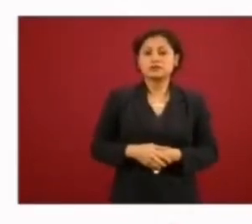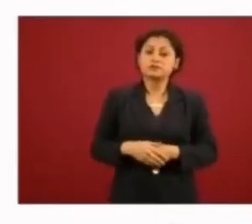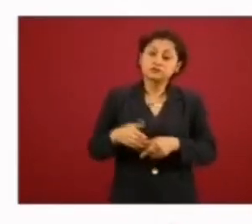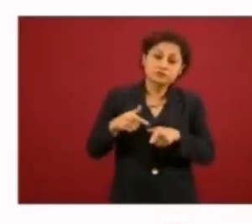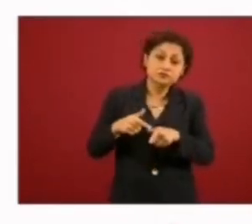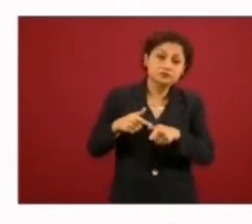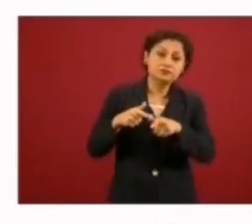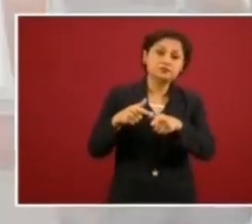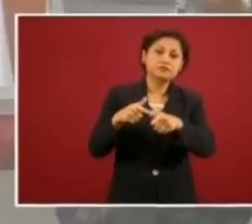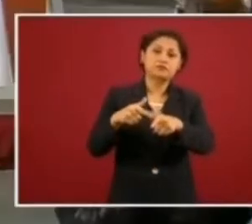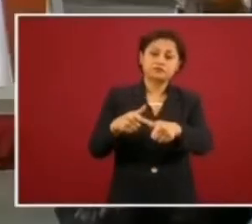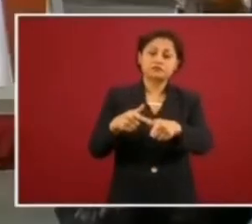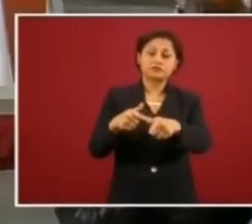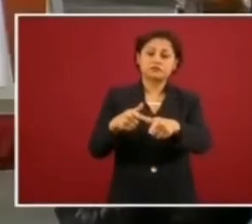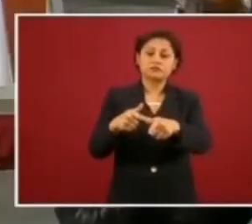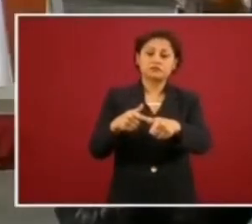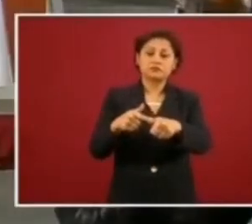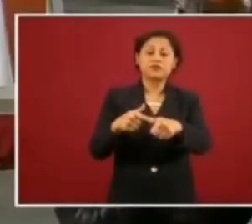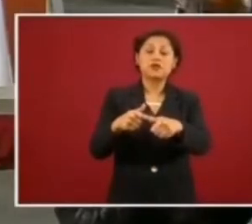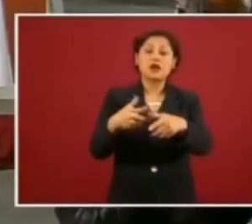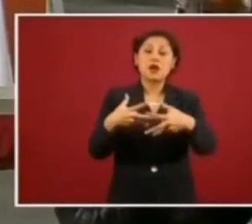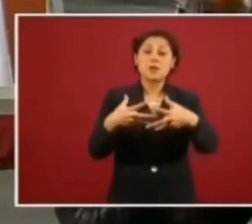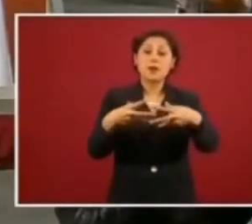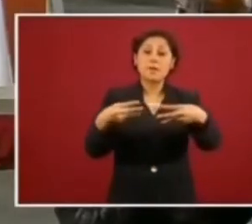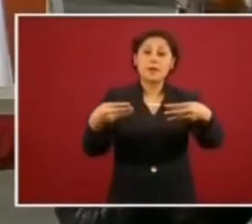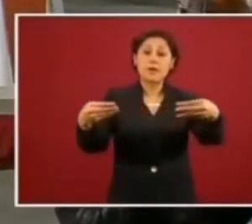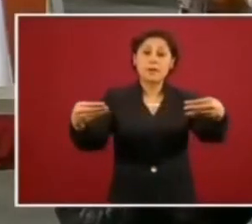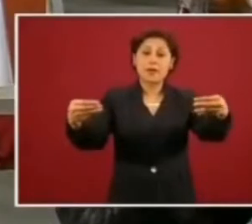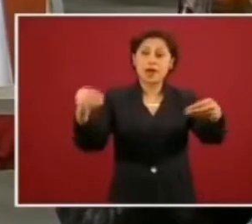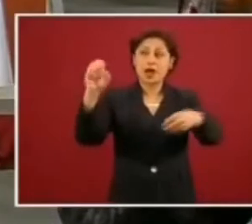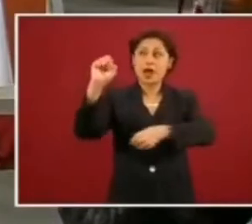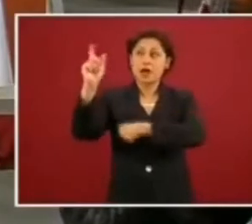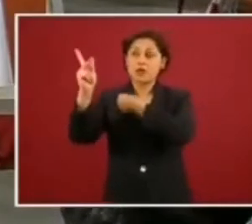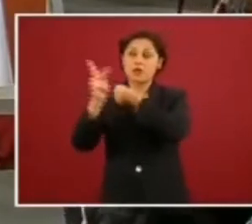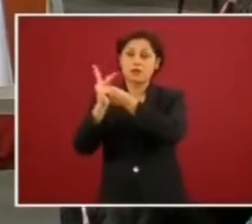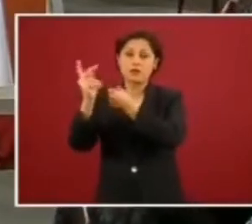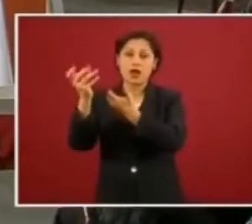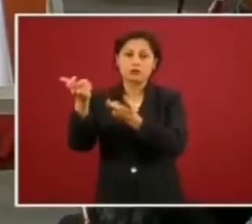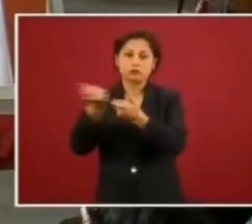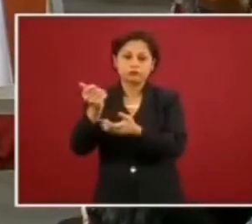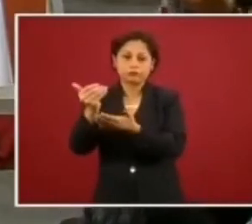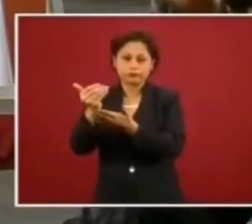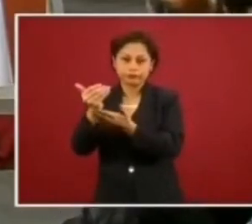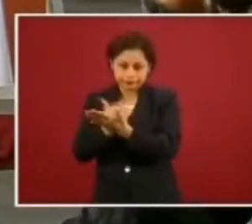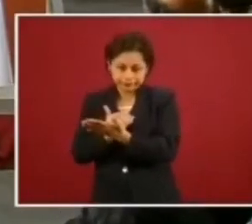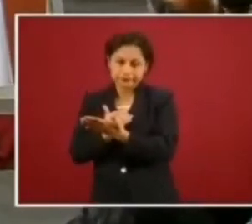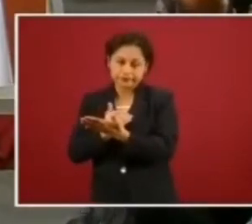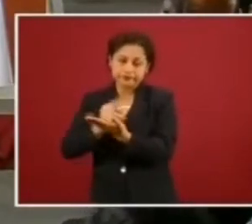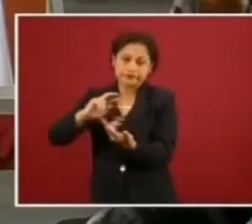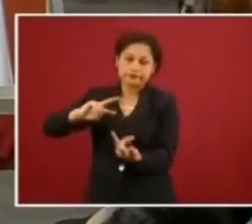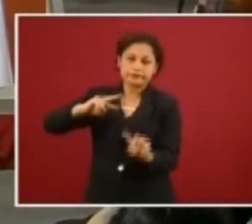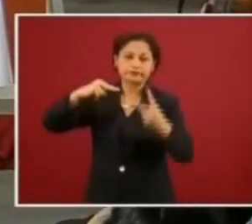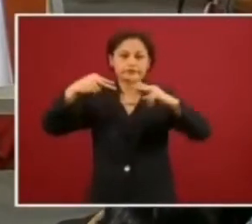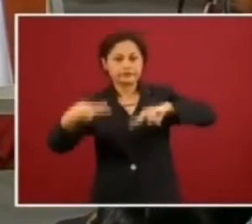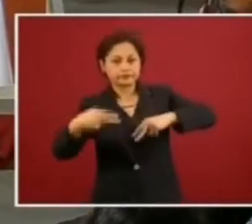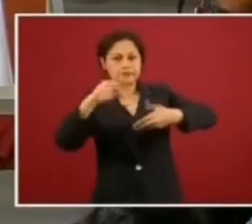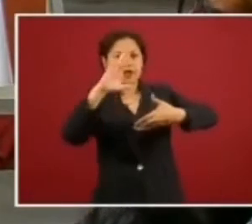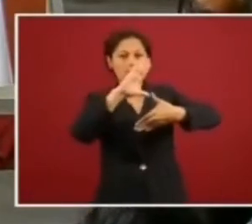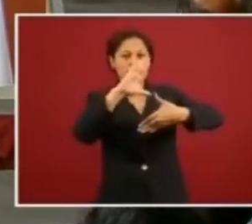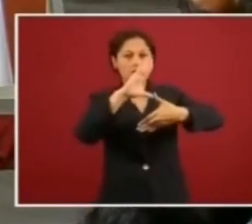transmisión y a frenar la epidemia en la región europea, será la región americana la que tenga la